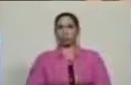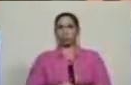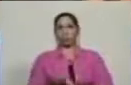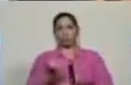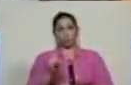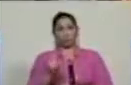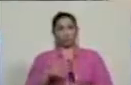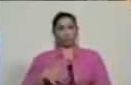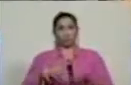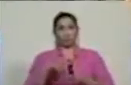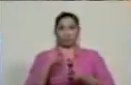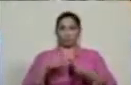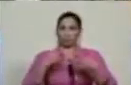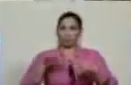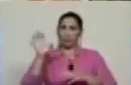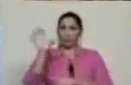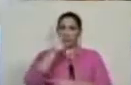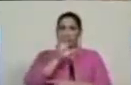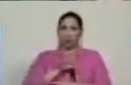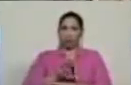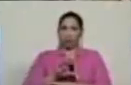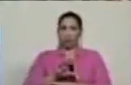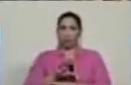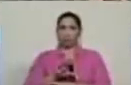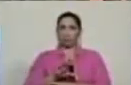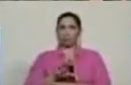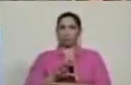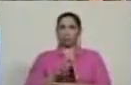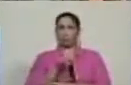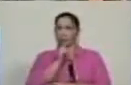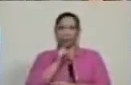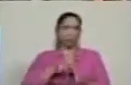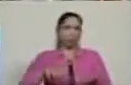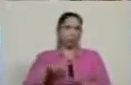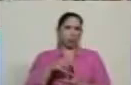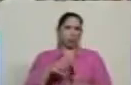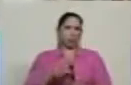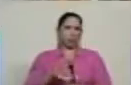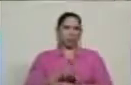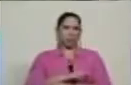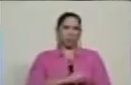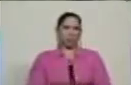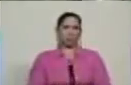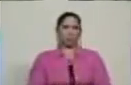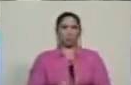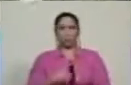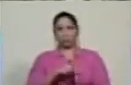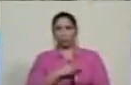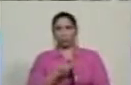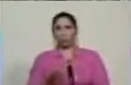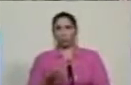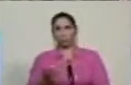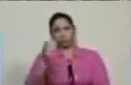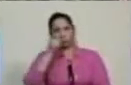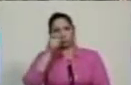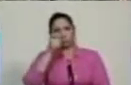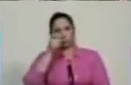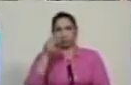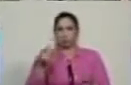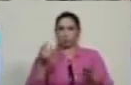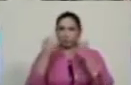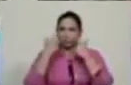afectaciones en varios estados del país sin novedades graves hasta ahora, y nos mantenemos monitoreados con todo el sistema de gestión de